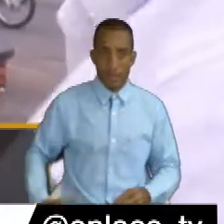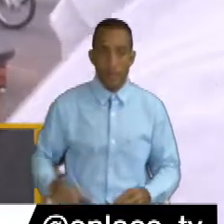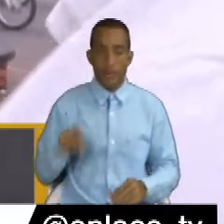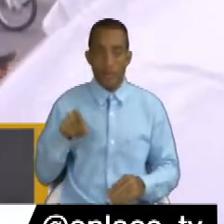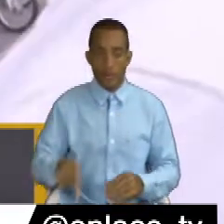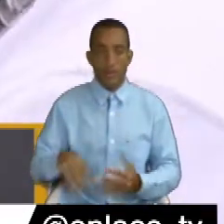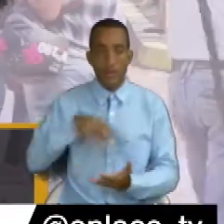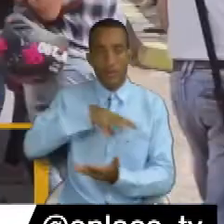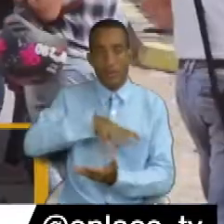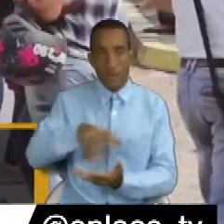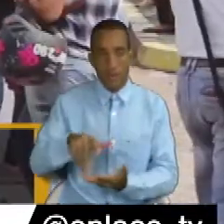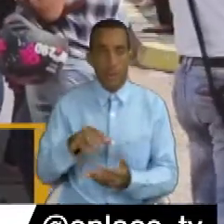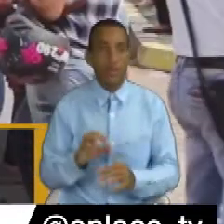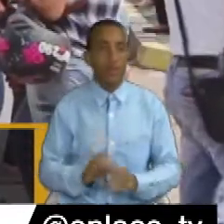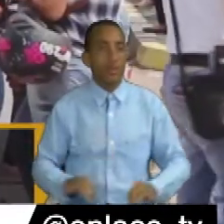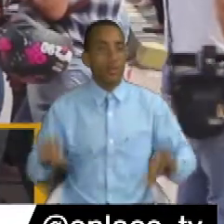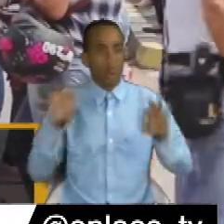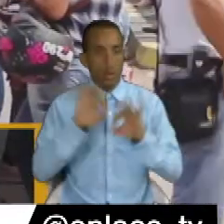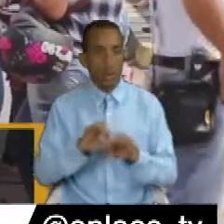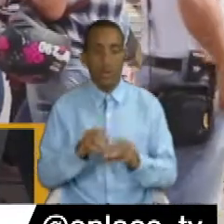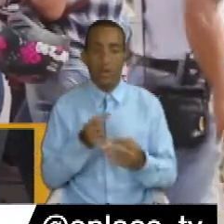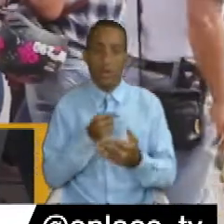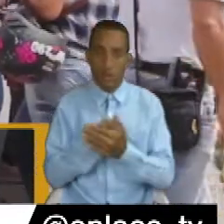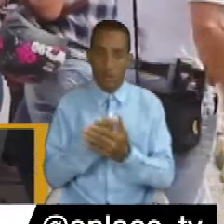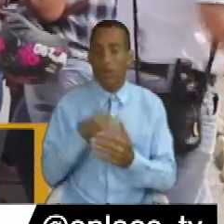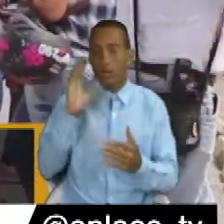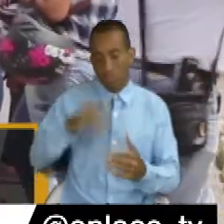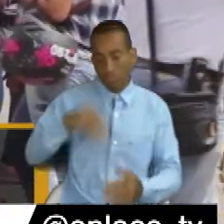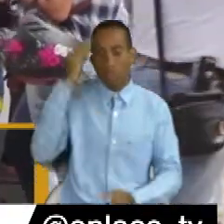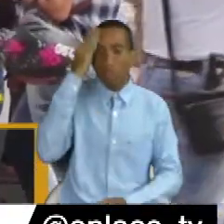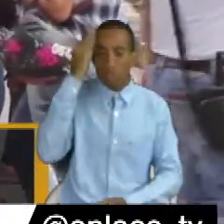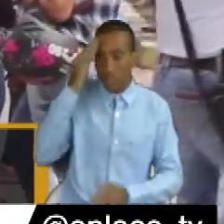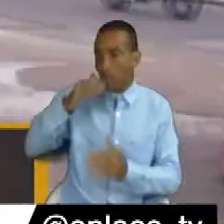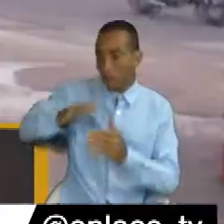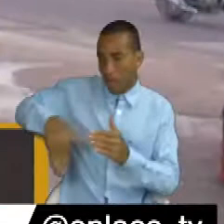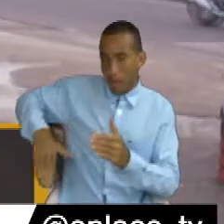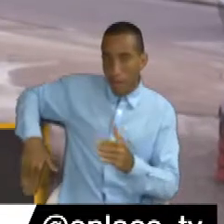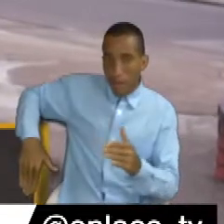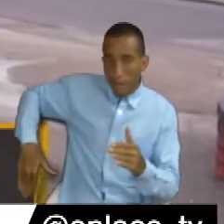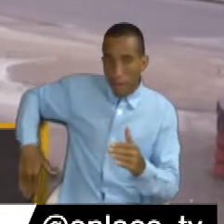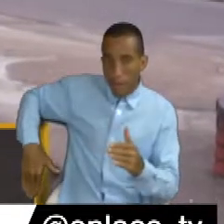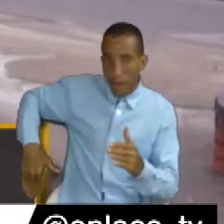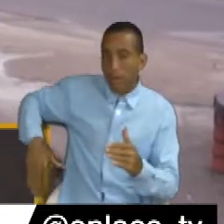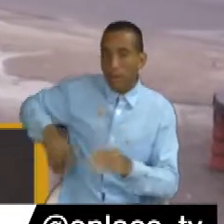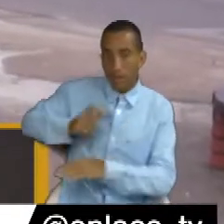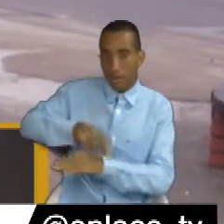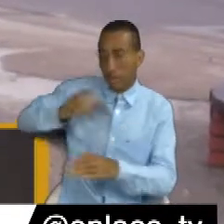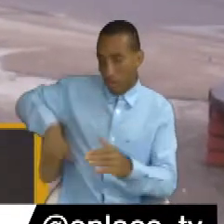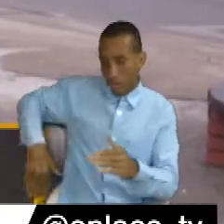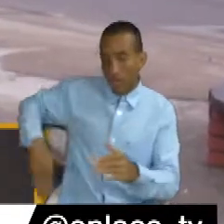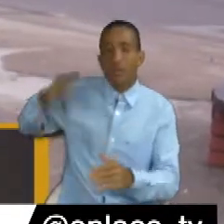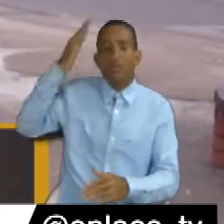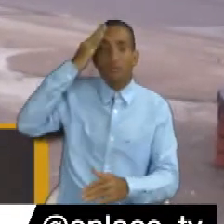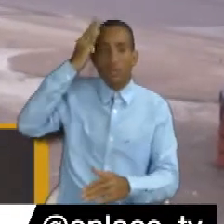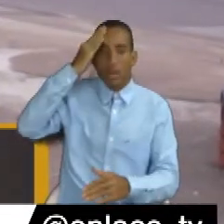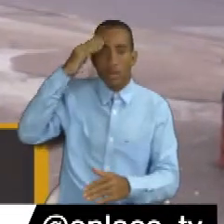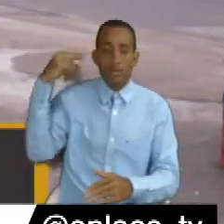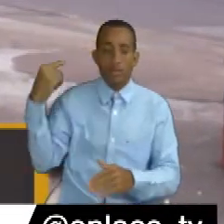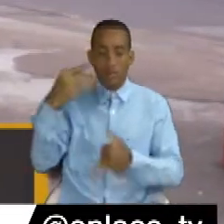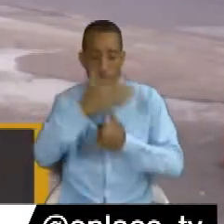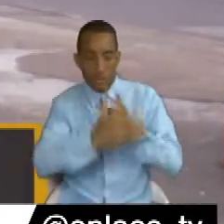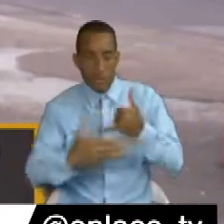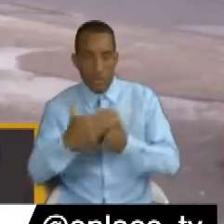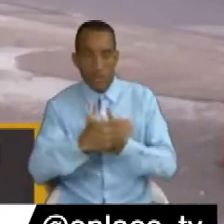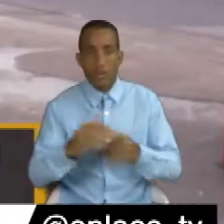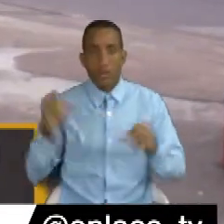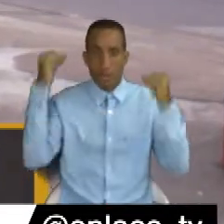que es claro para ellos que hay que recuperar el tiempo que se ha perdido durante este paro. Nosotros los maestros de Colombia somos conscientes de que con el paro